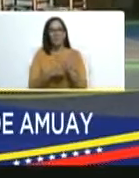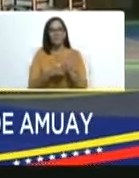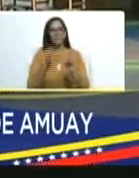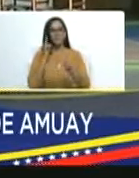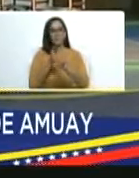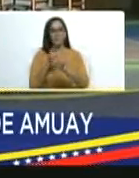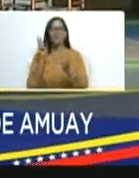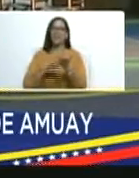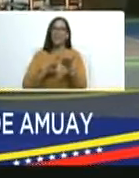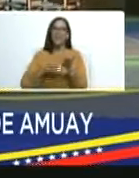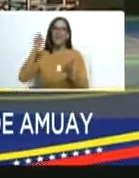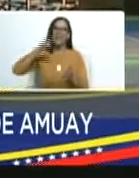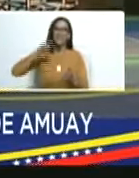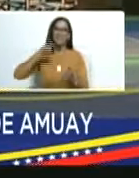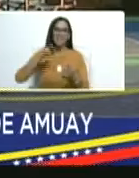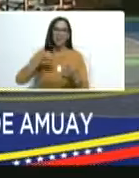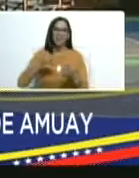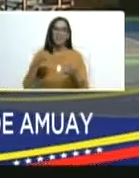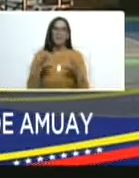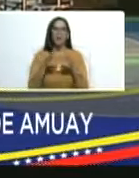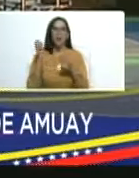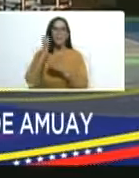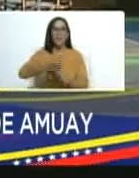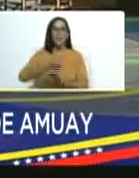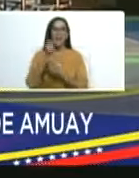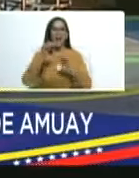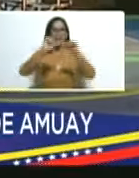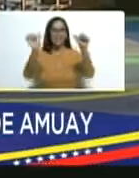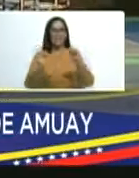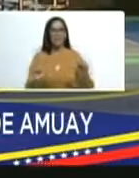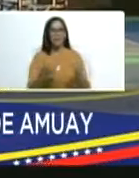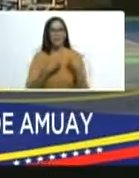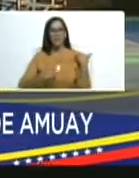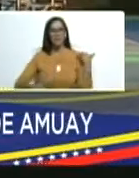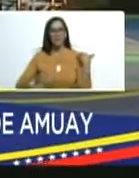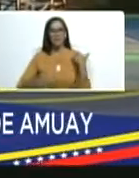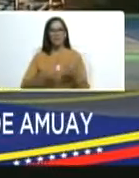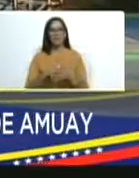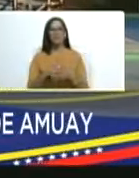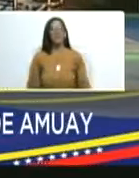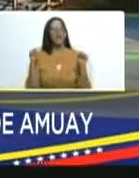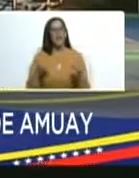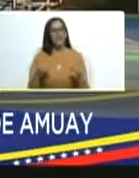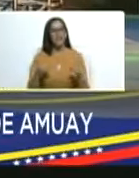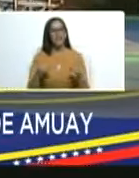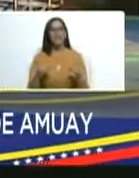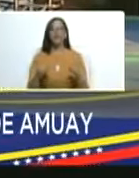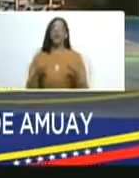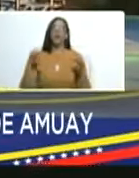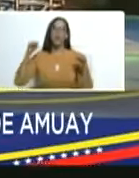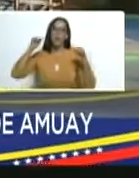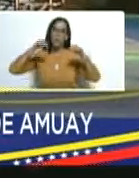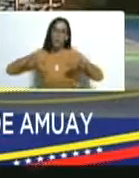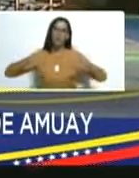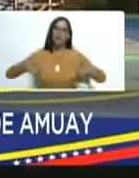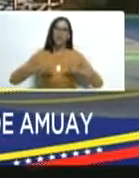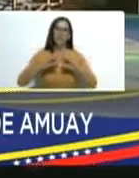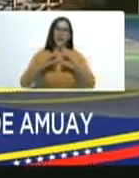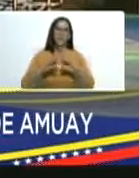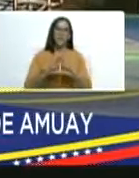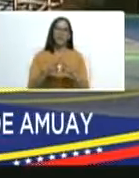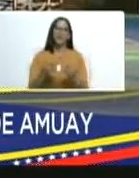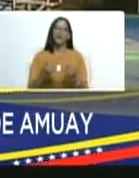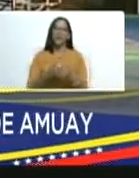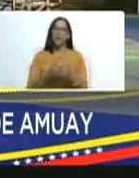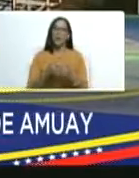en verdad necesitamos en el sector pesquero artesanal, presidente. Aquí hoy nos encontramos los pescadores muy